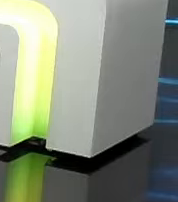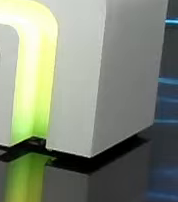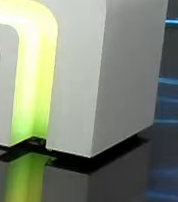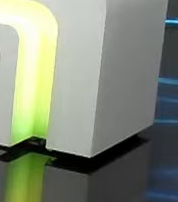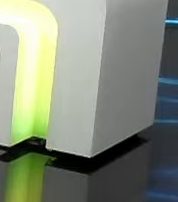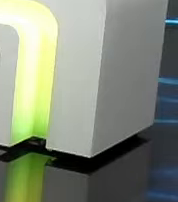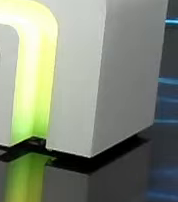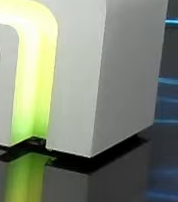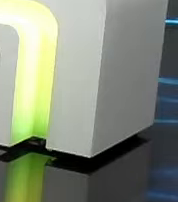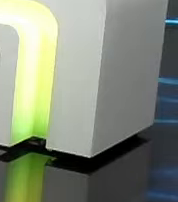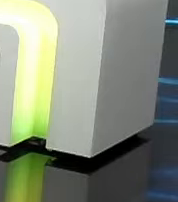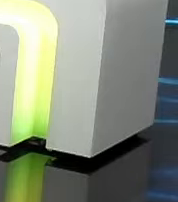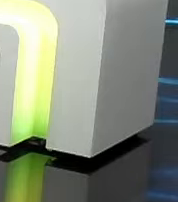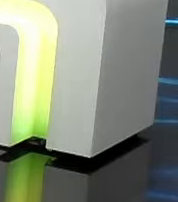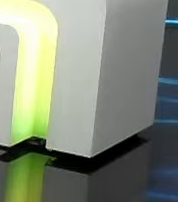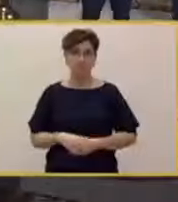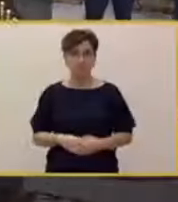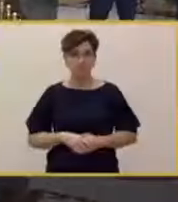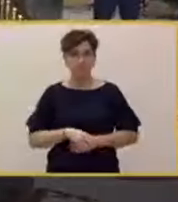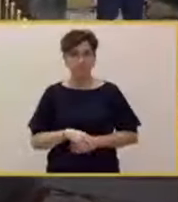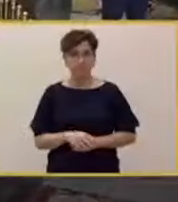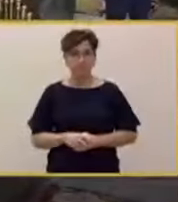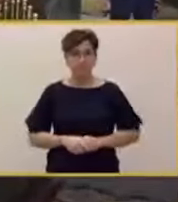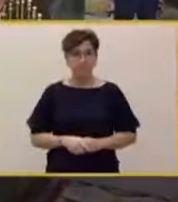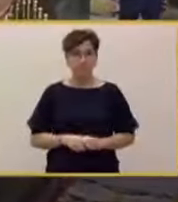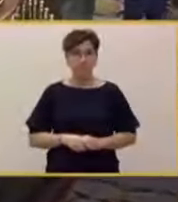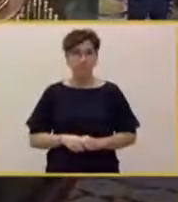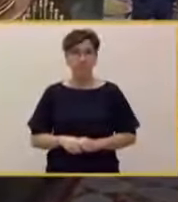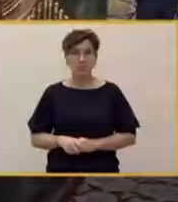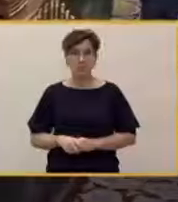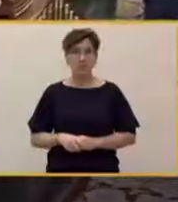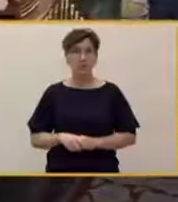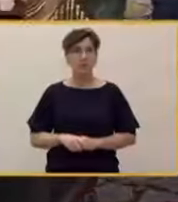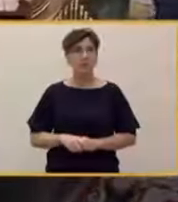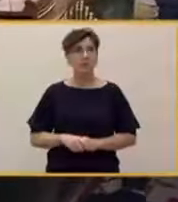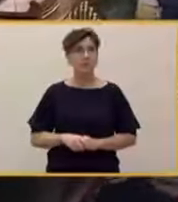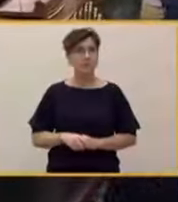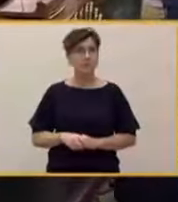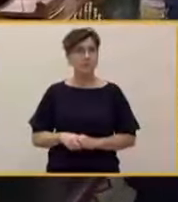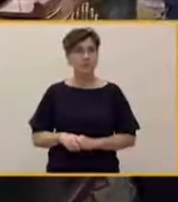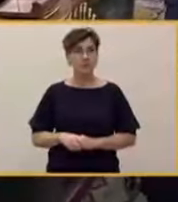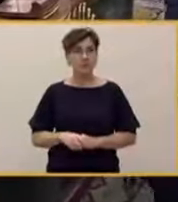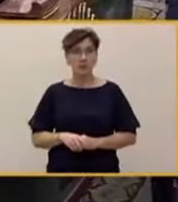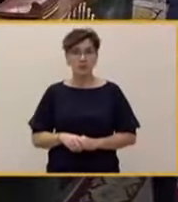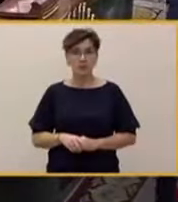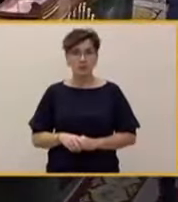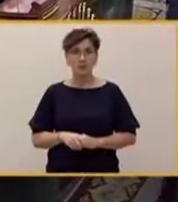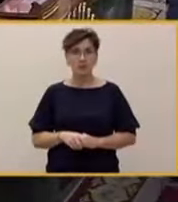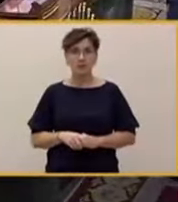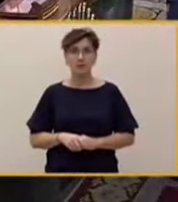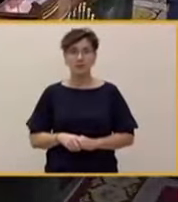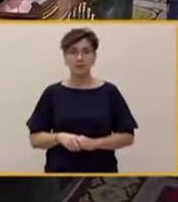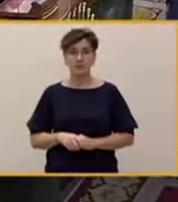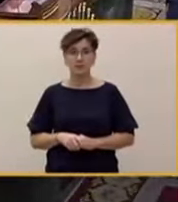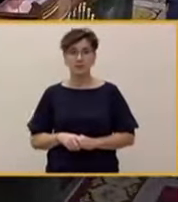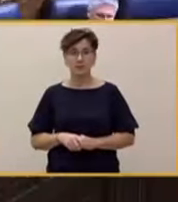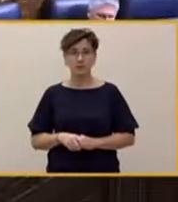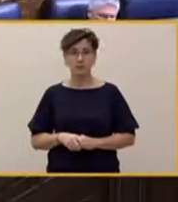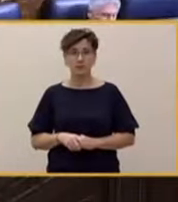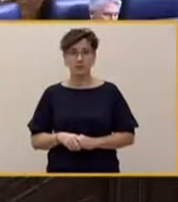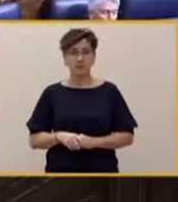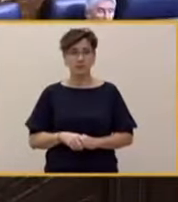verdadero desastre. Por eso nosotros de Vox decimos una y otra vez que lo que hay que hacer es un control absoluto y férreo de las fronteras, porque las fronteras son las